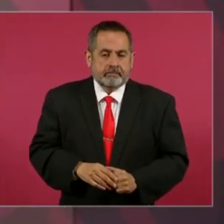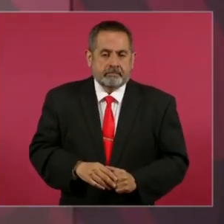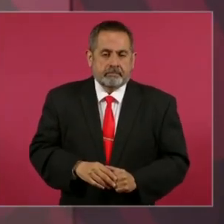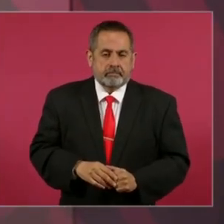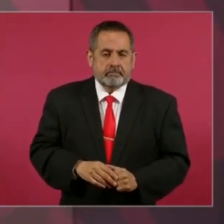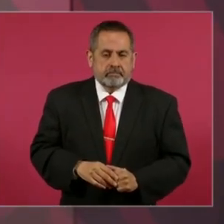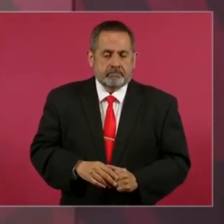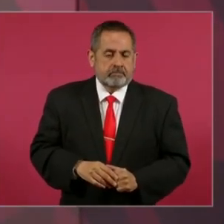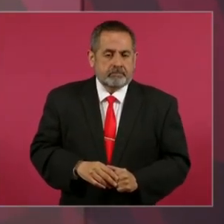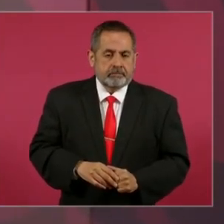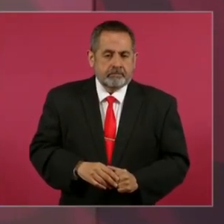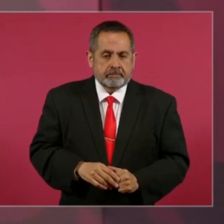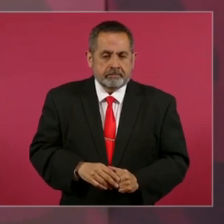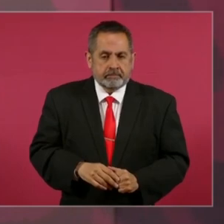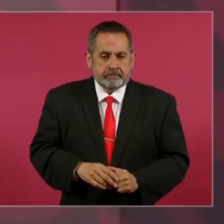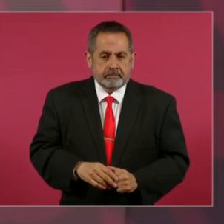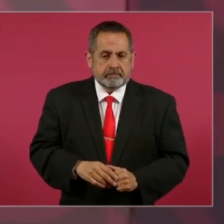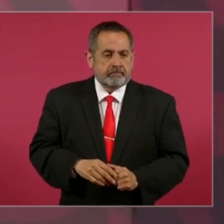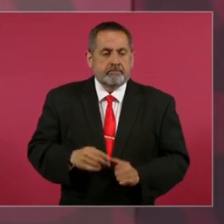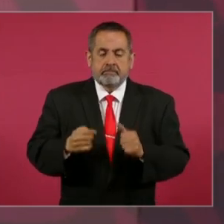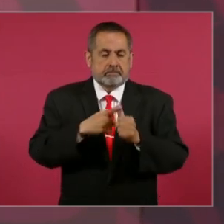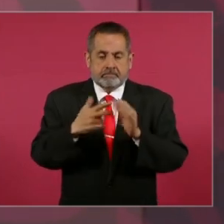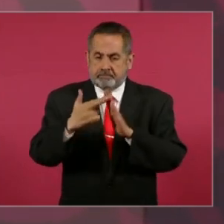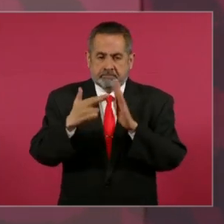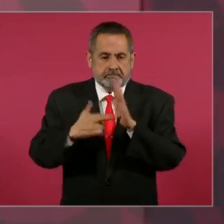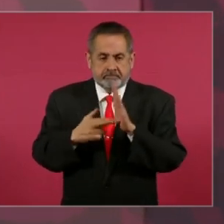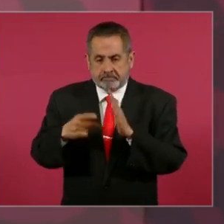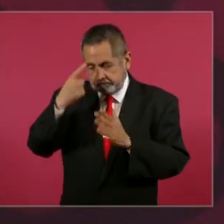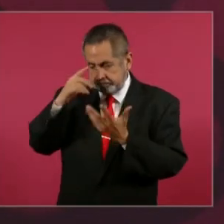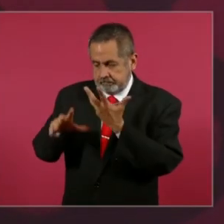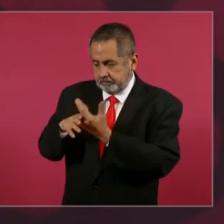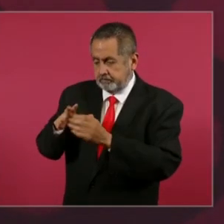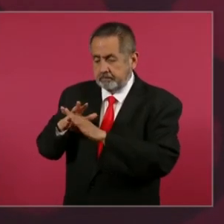haya medidas antimigrantes